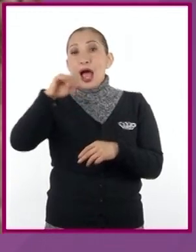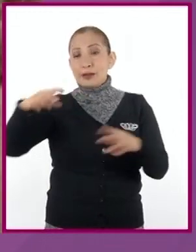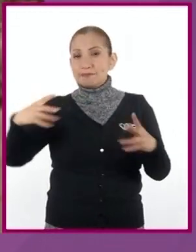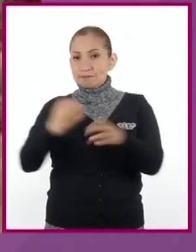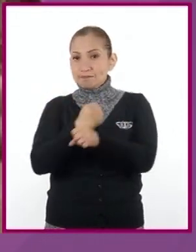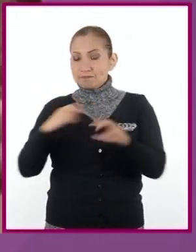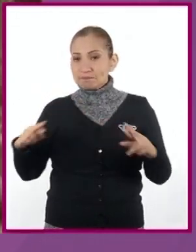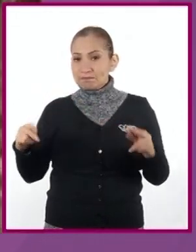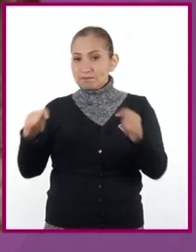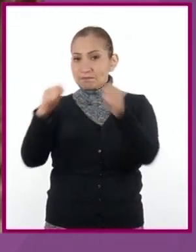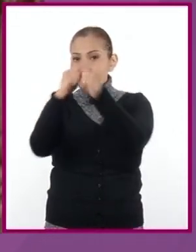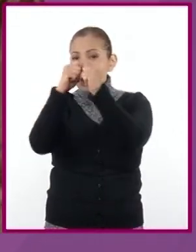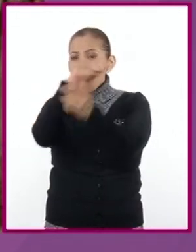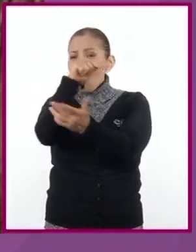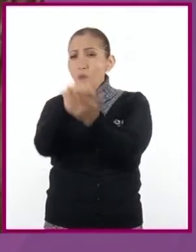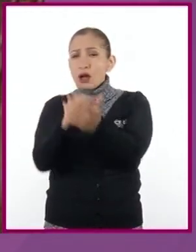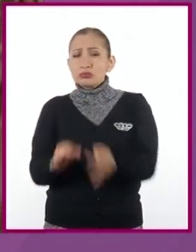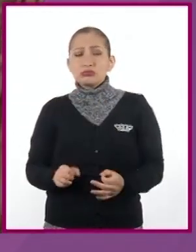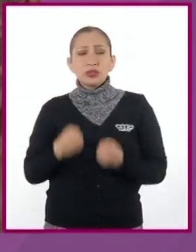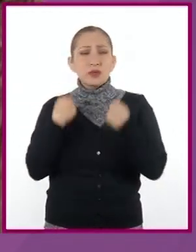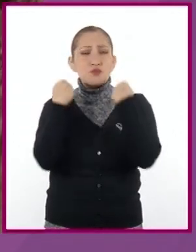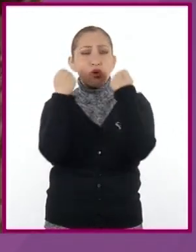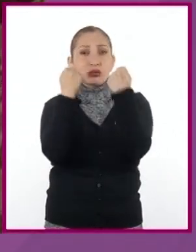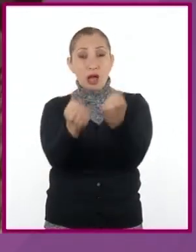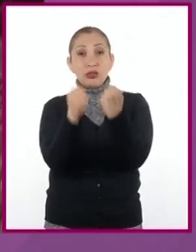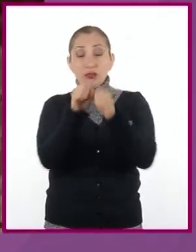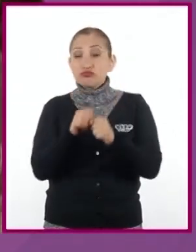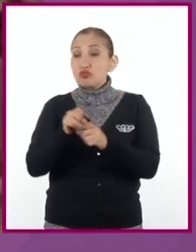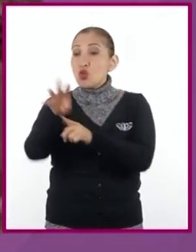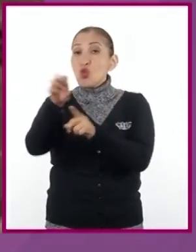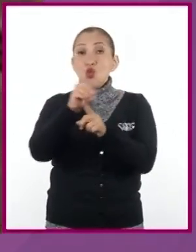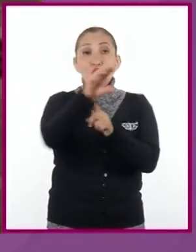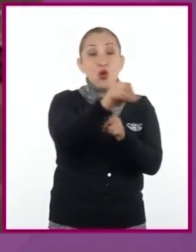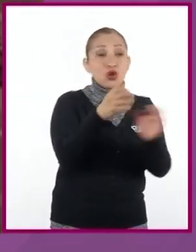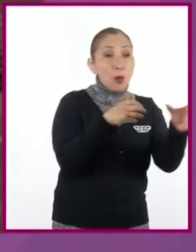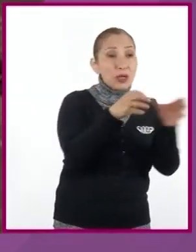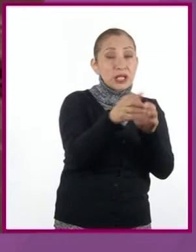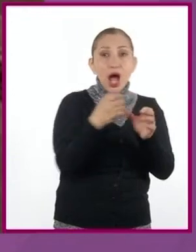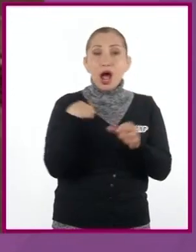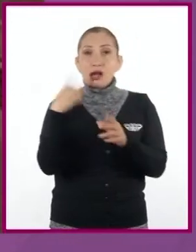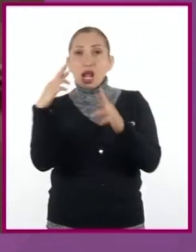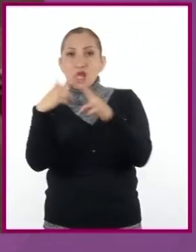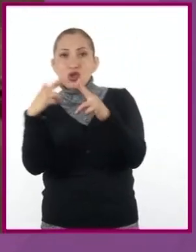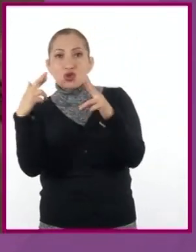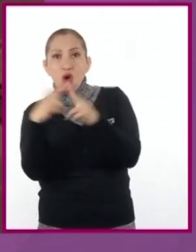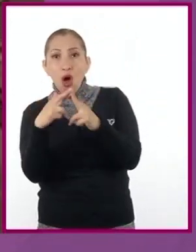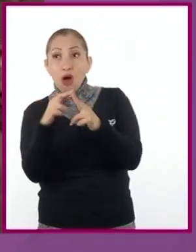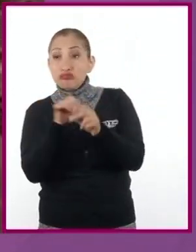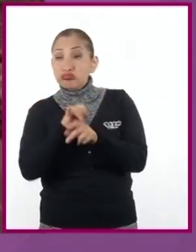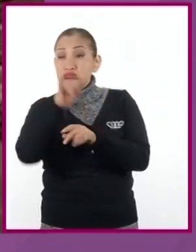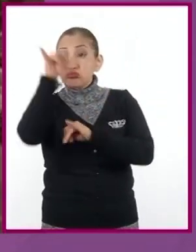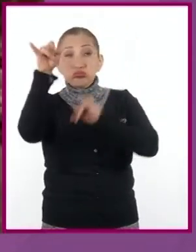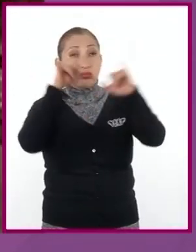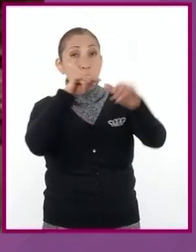Una urbe poderosa que extendió su influencia cultural, religiosa y comercial mucho más allá de sus